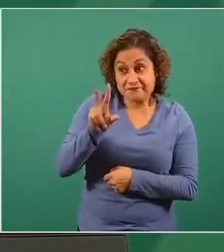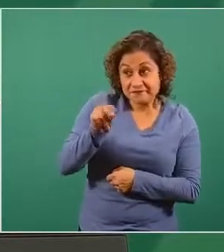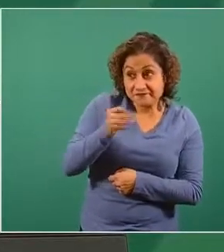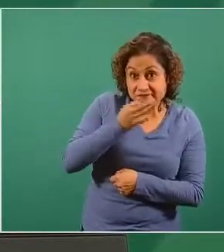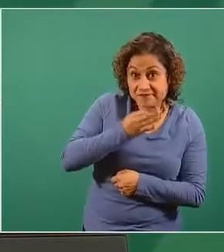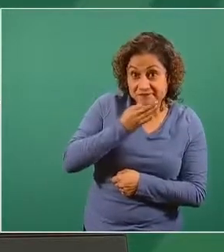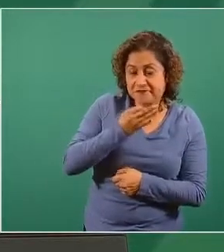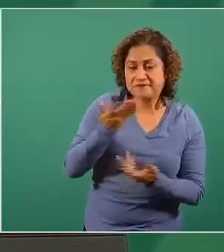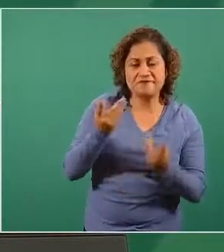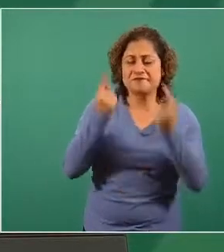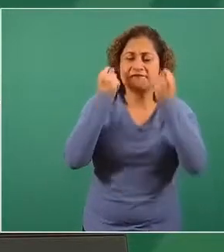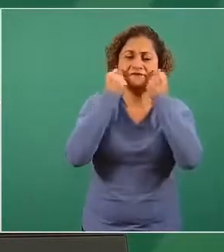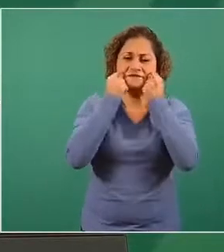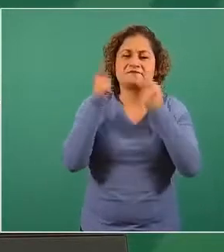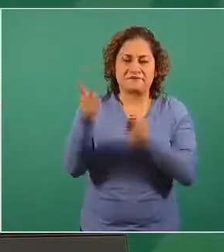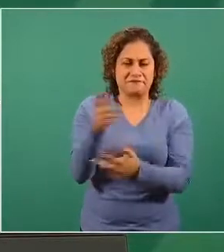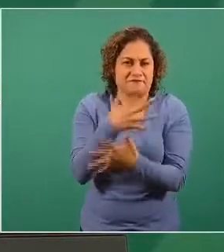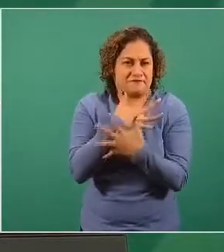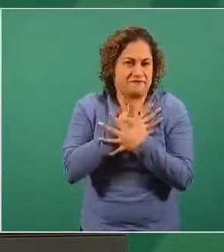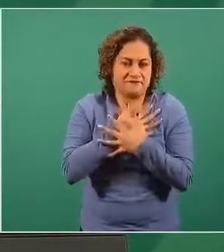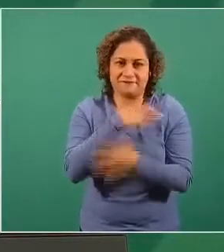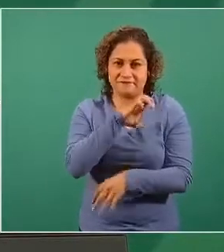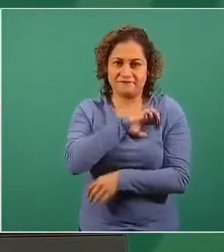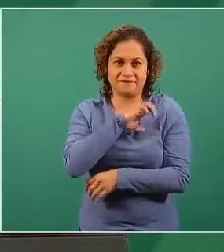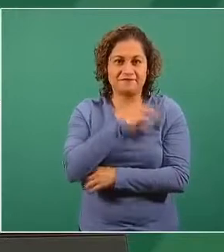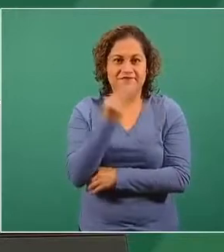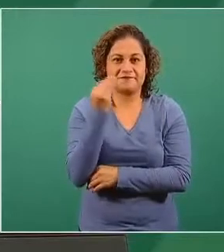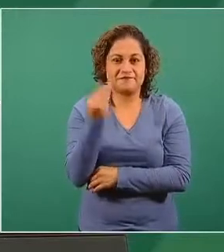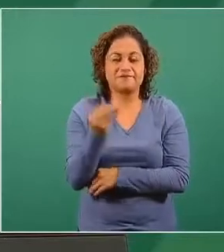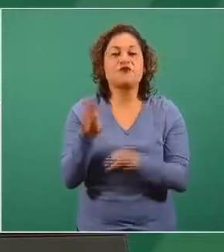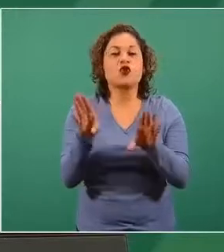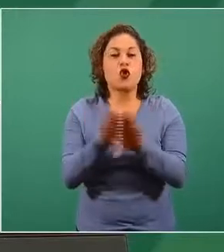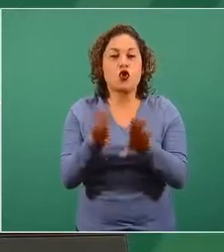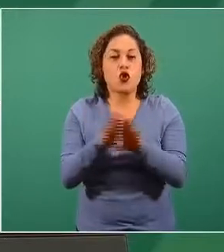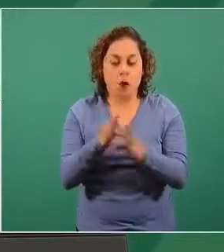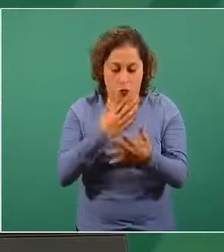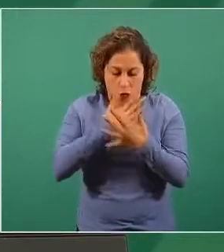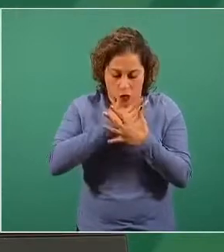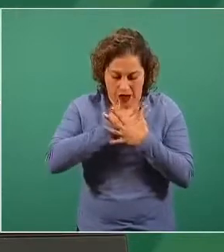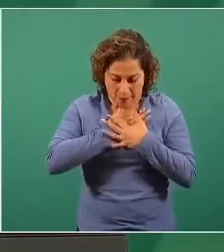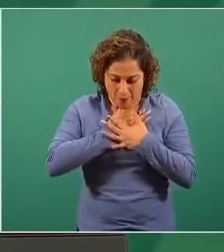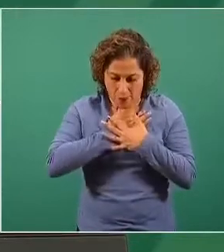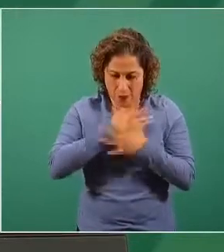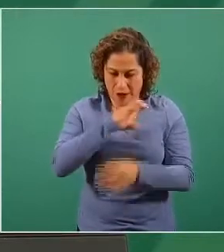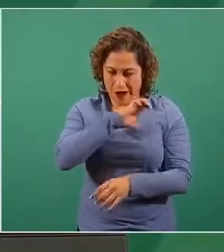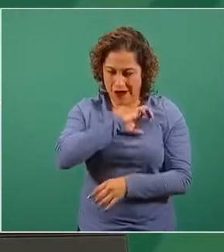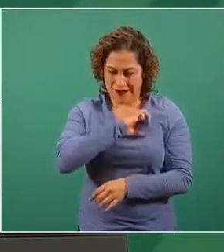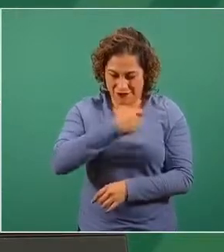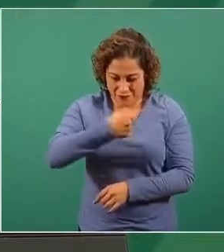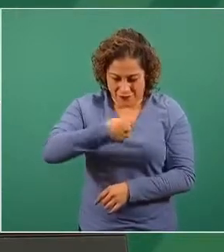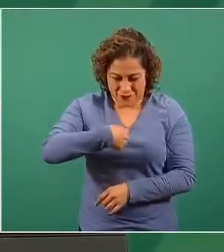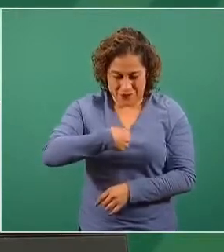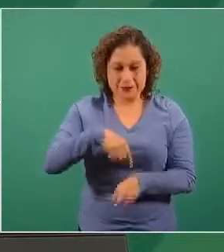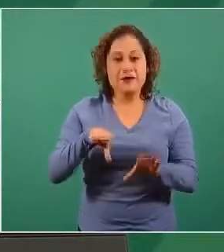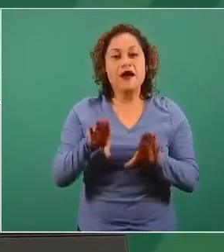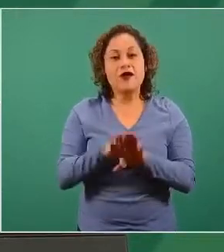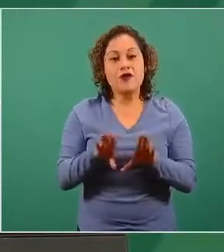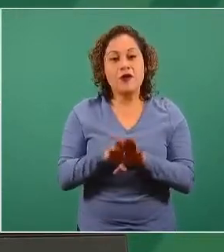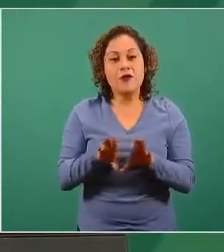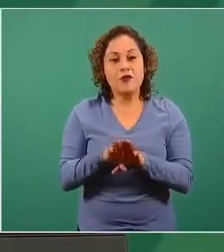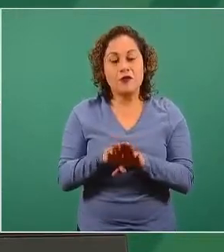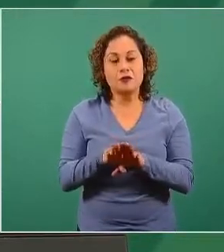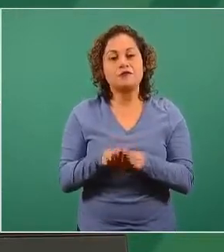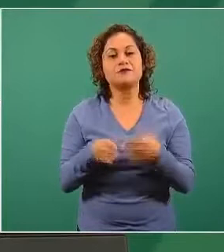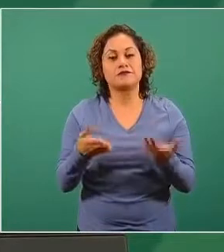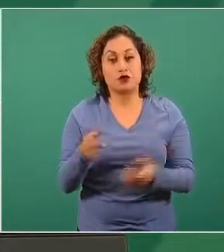mucho. Y la mejor forma de mostrarse amor a usted mismo, a usted misma, será acudiendo en el